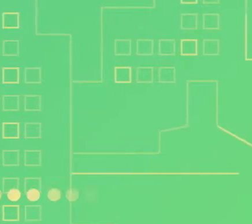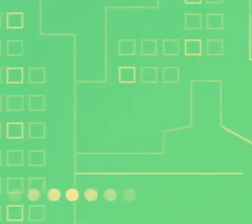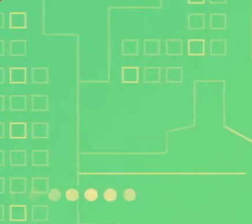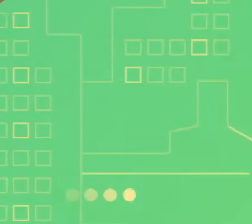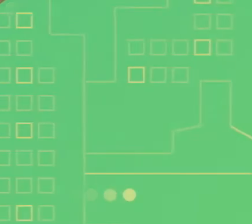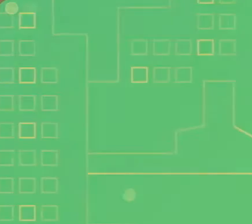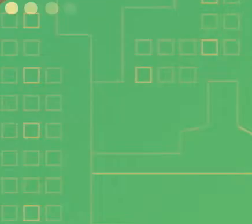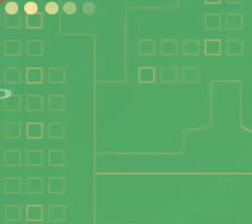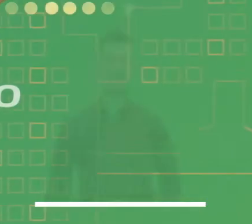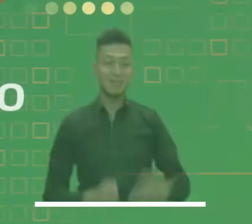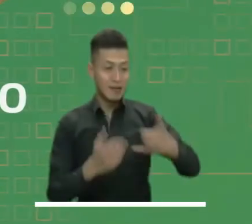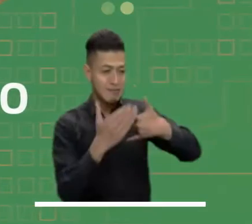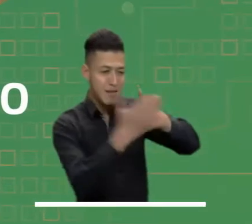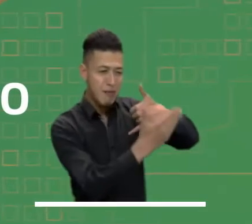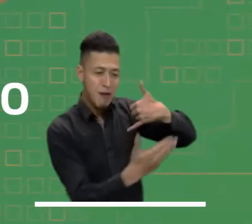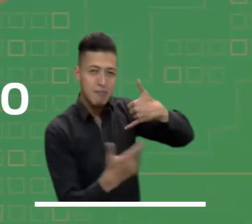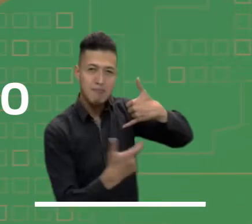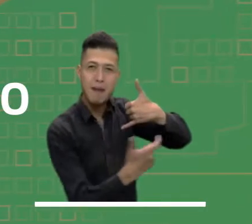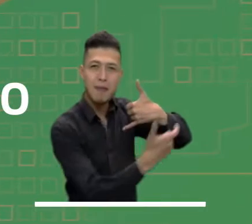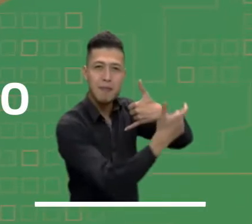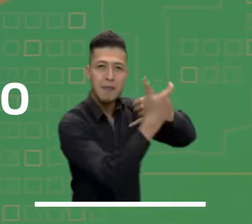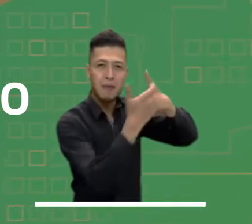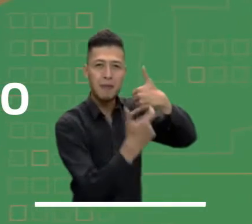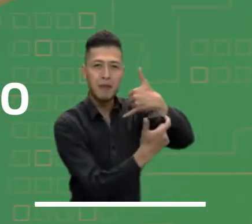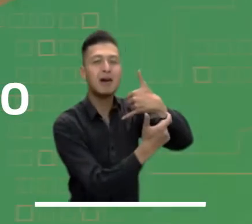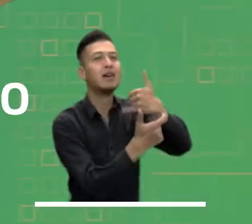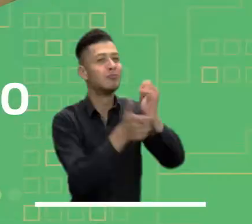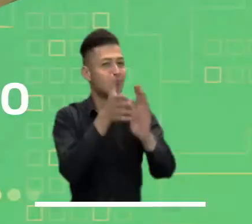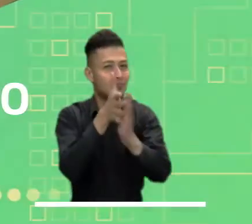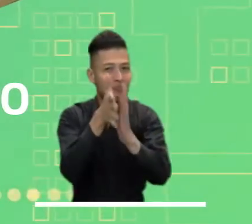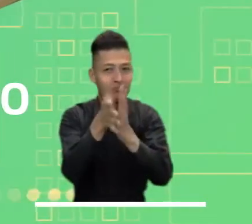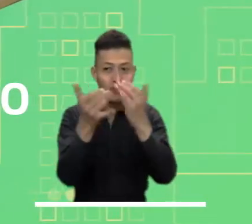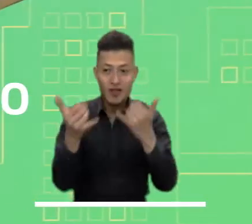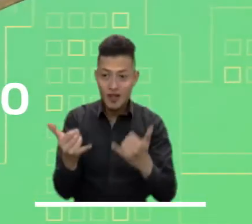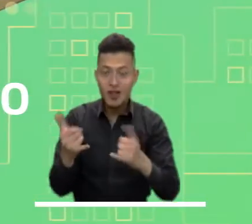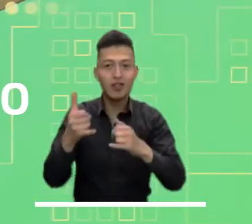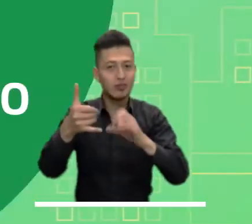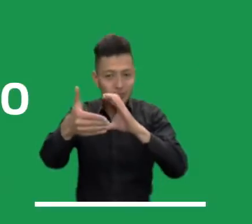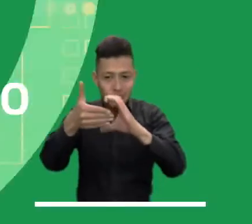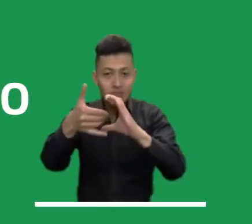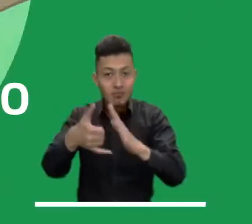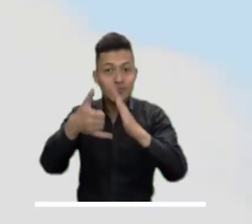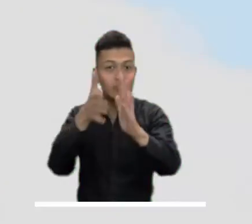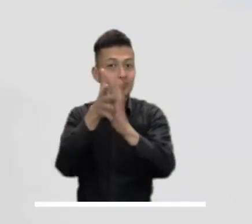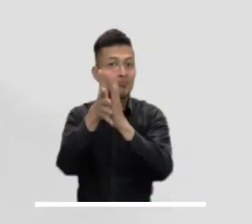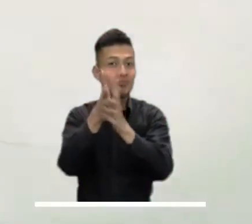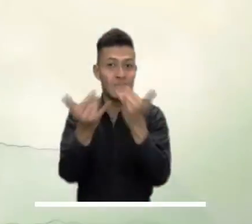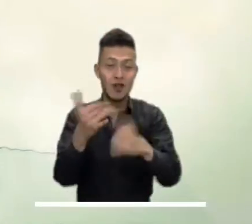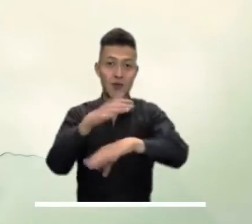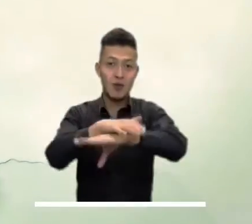Bienvenidos a este recorrido por las regiones del país donde conoceremos el pronóstico del tiempo para la tarde de hoy.